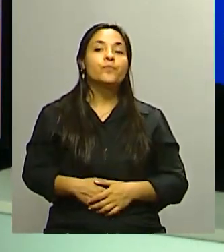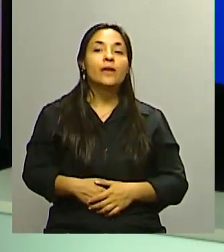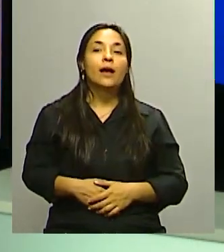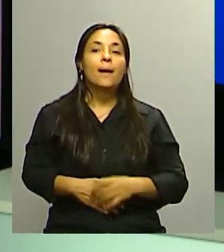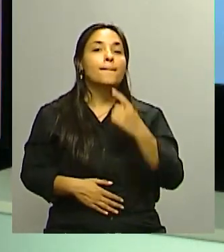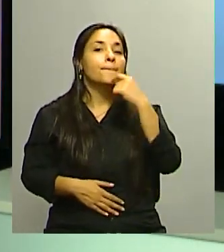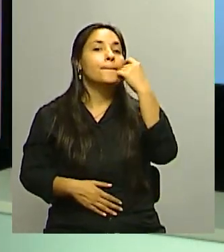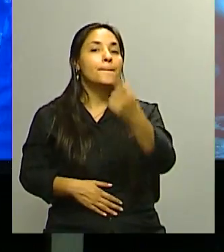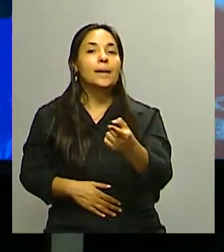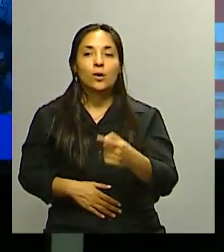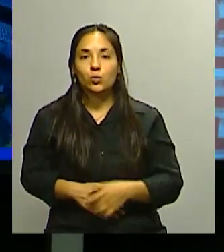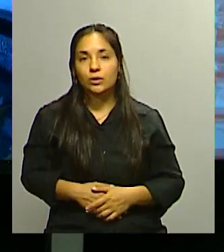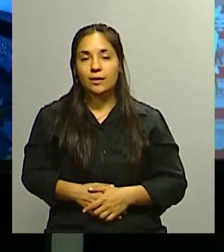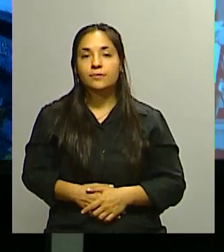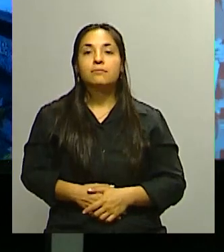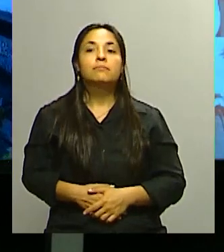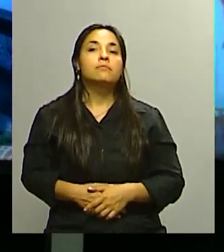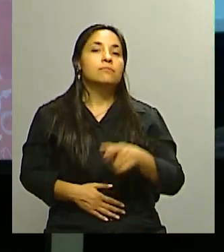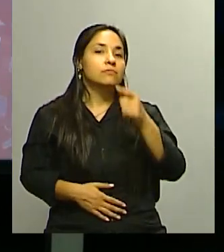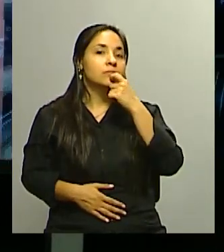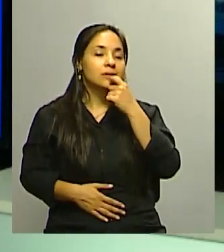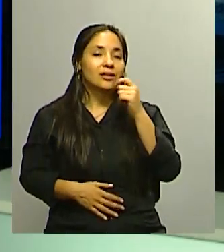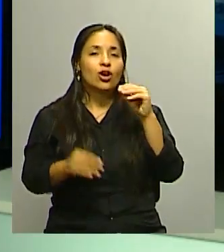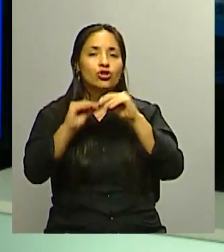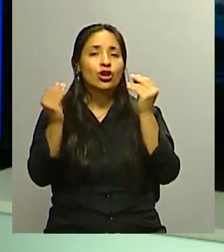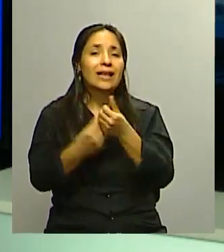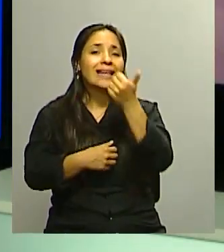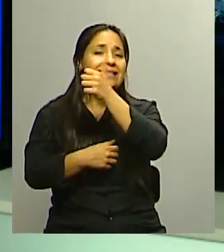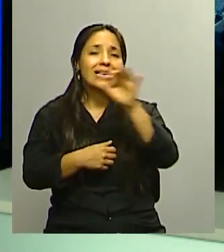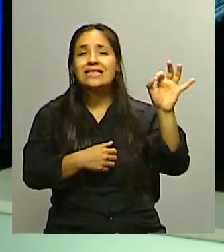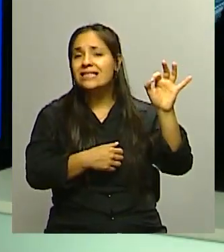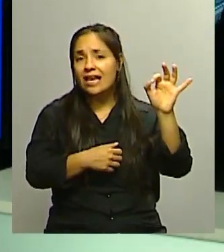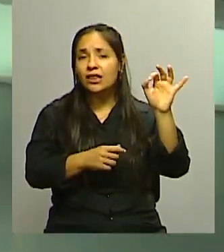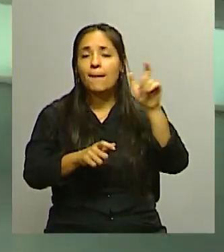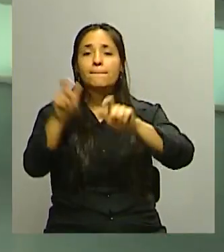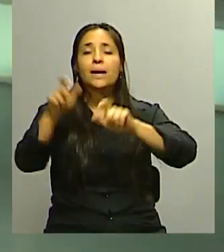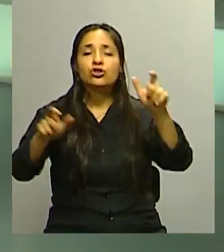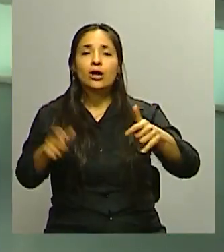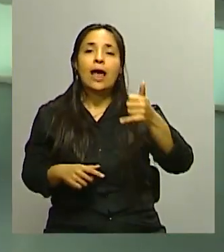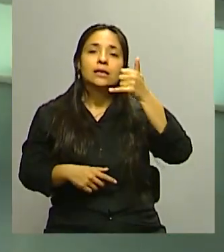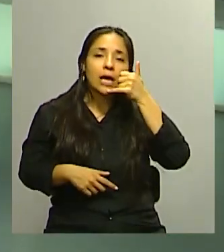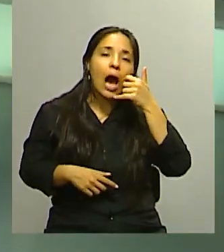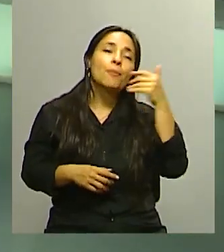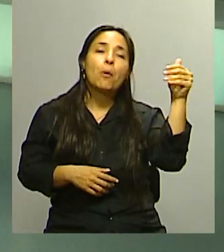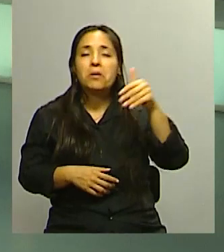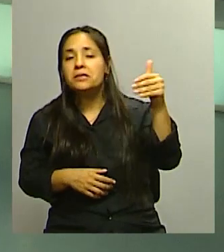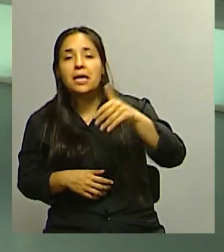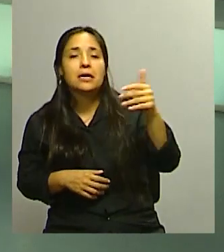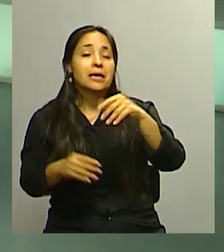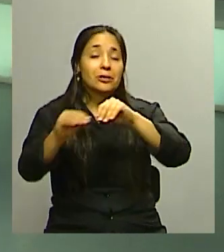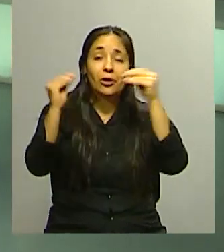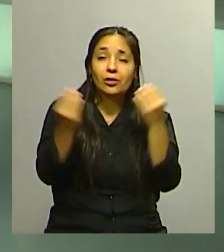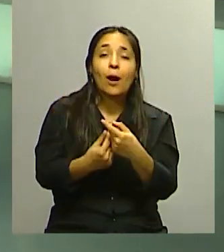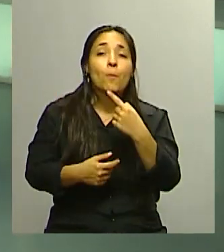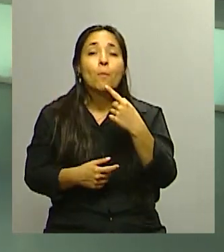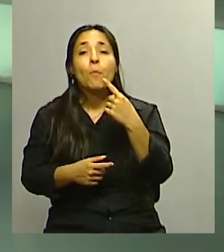La pregunta que te hago es, vos me decías que son unos 600 casos que están atendiendo por año, de todo